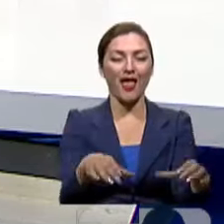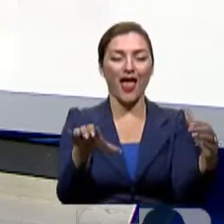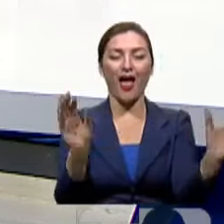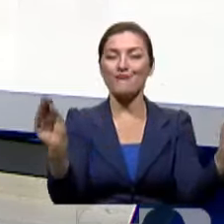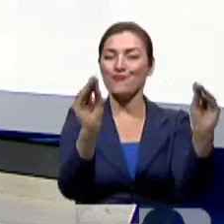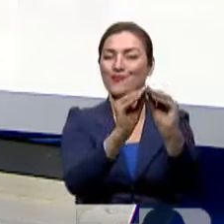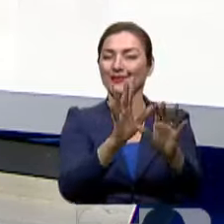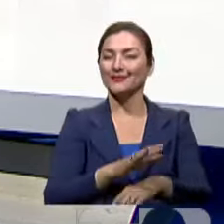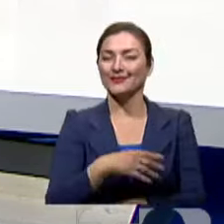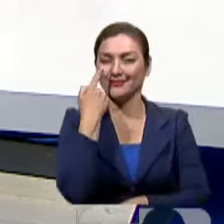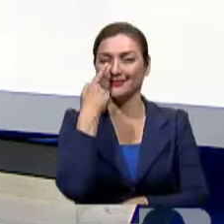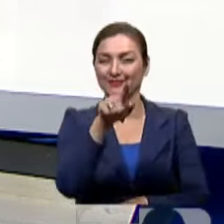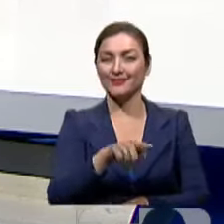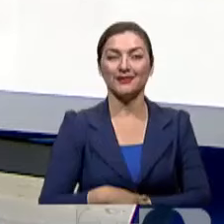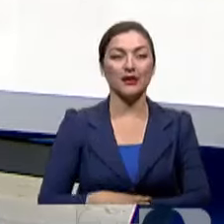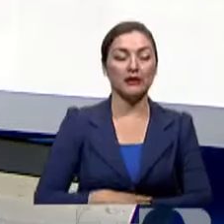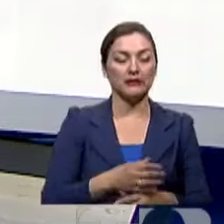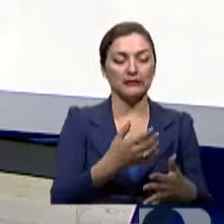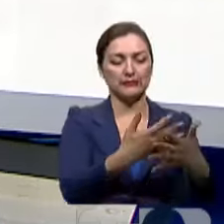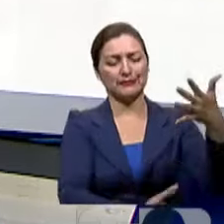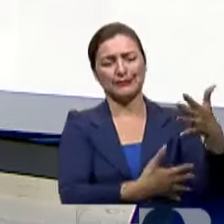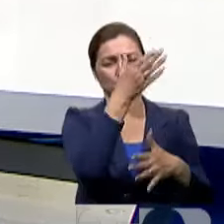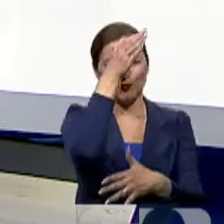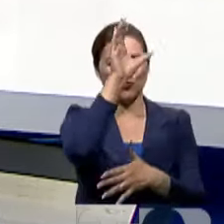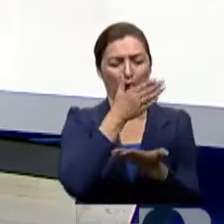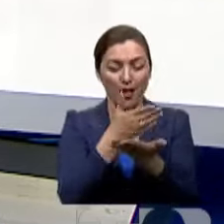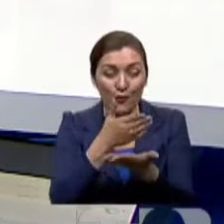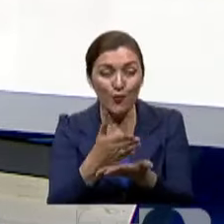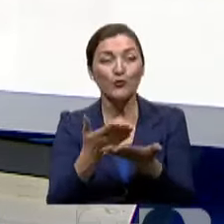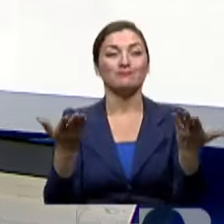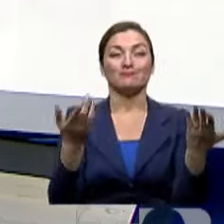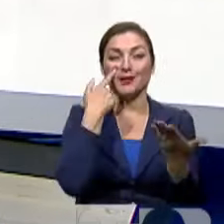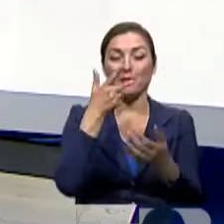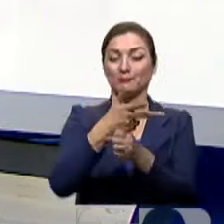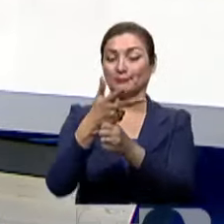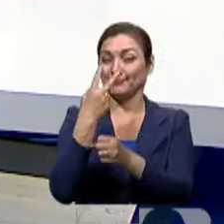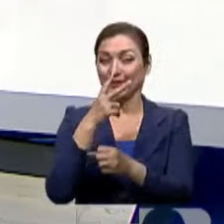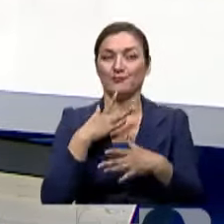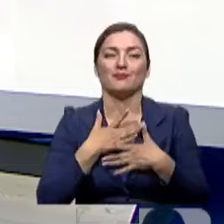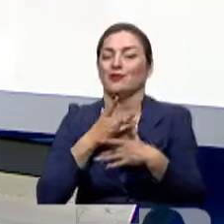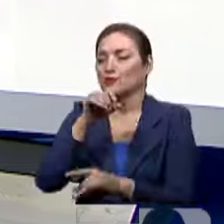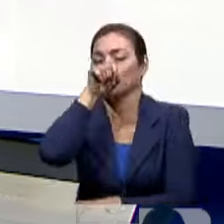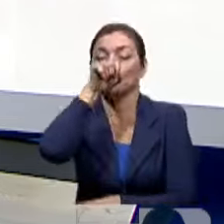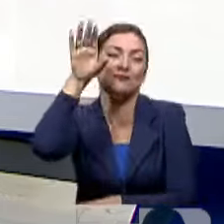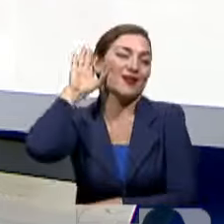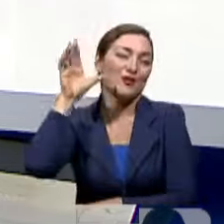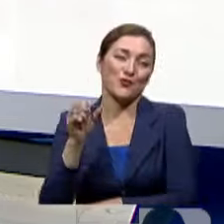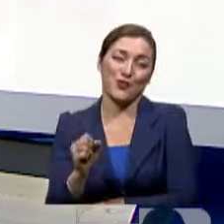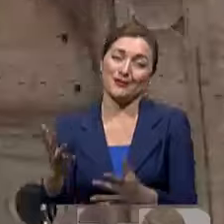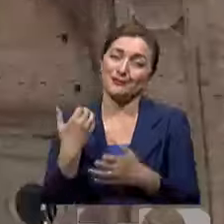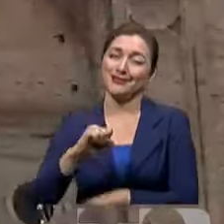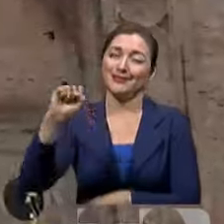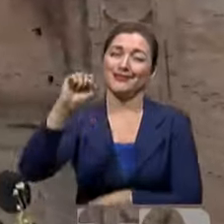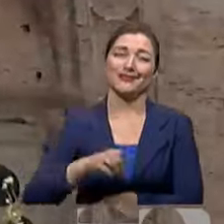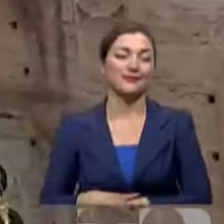es. Vamos. Hay decenas de actividades, Gaby, culturales, gastronómicas, y vamos a ver el reportaje. A mí me encanta Cuenca, así es que no me tientan. Ahí